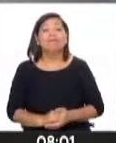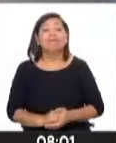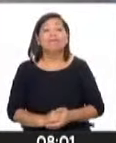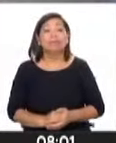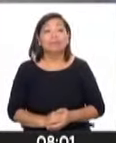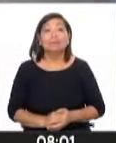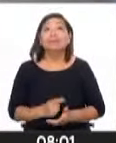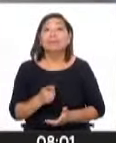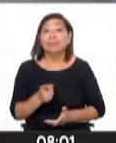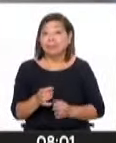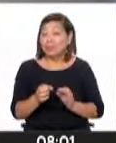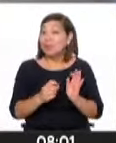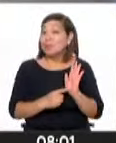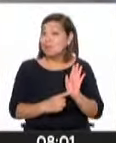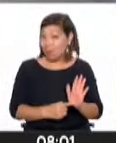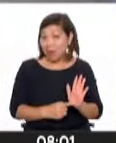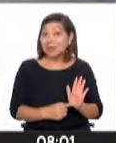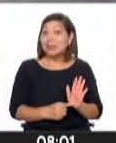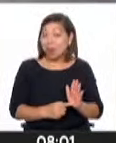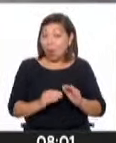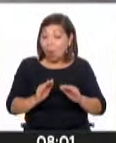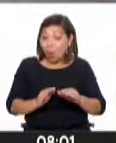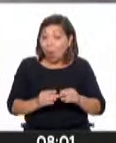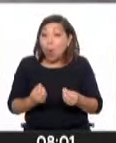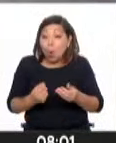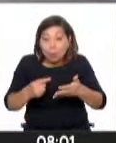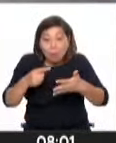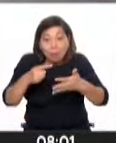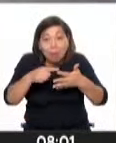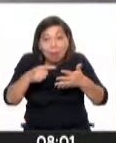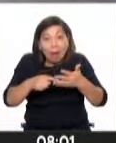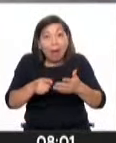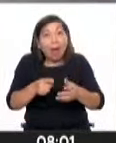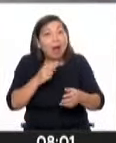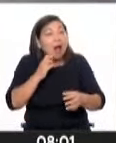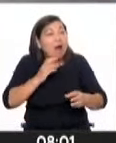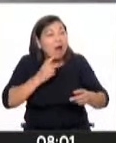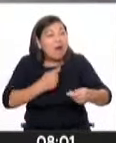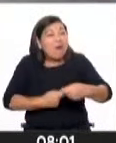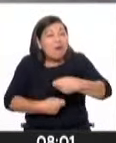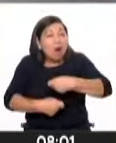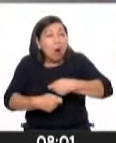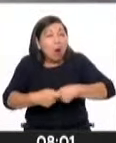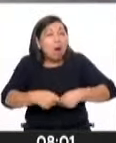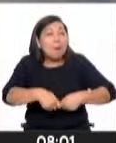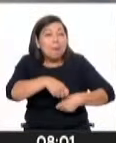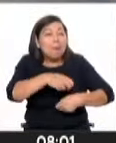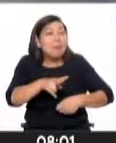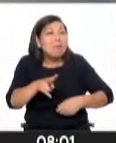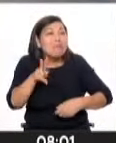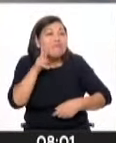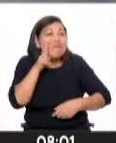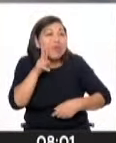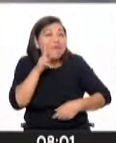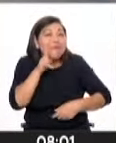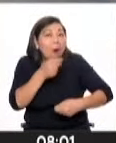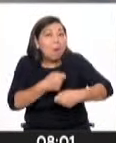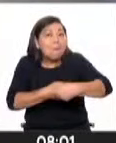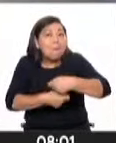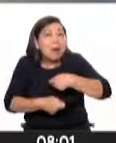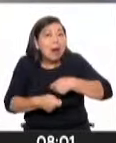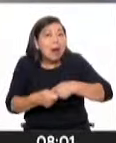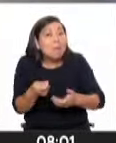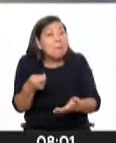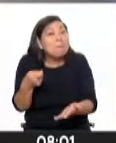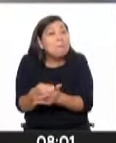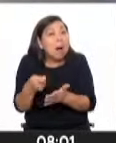hecho nos demuestra todos los pasos, cómo identificar a estas mafias, porque finalmente son mafias que extorsionan para